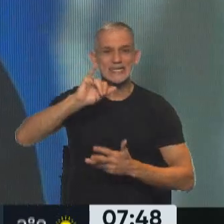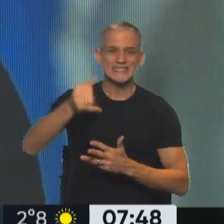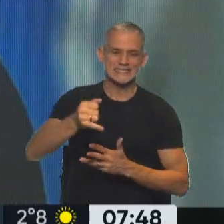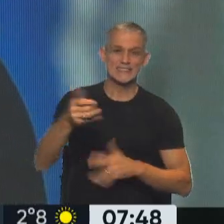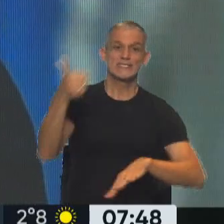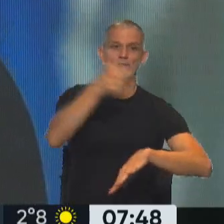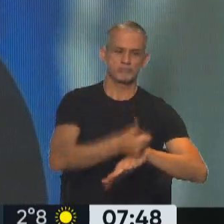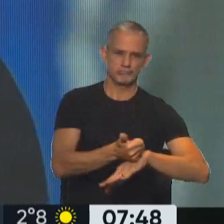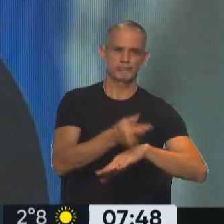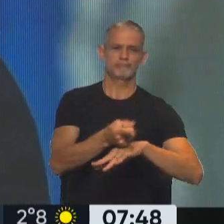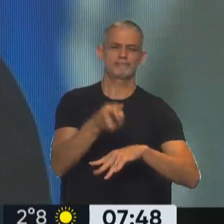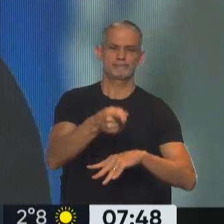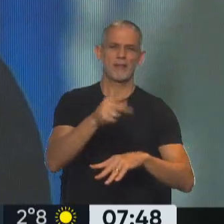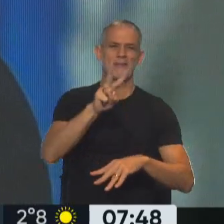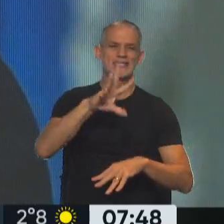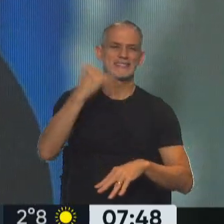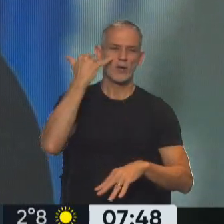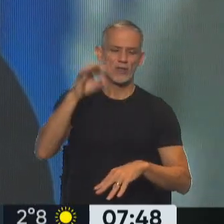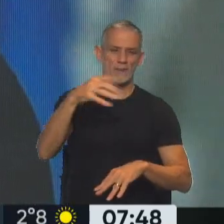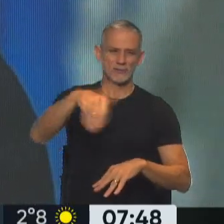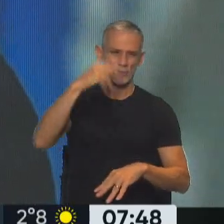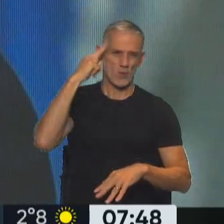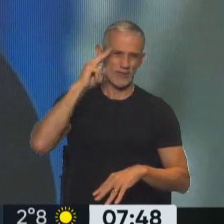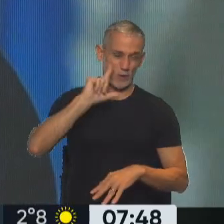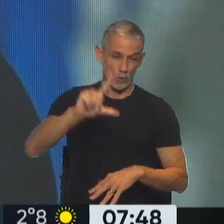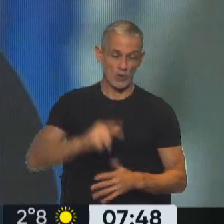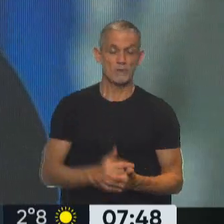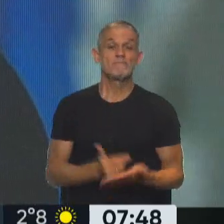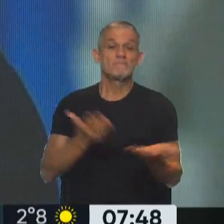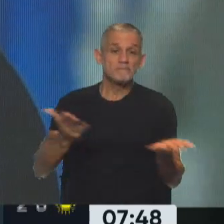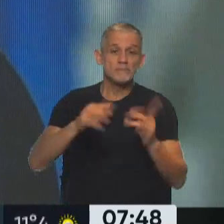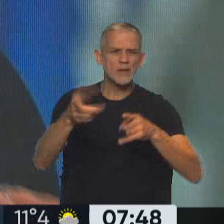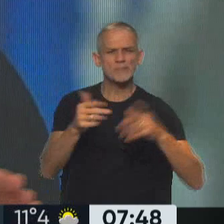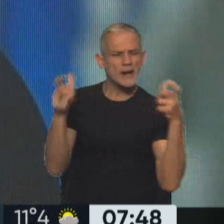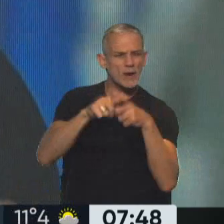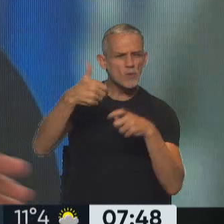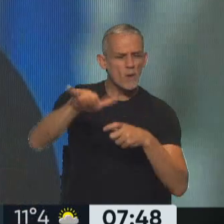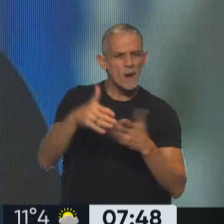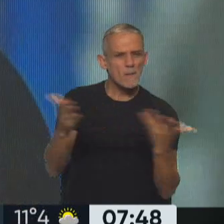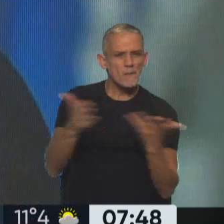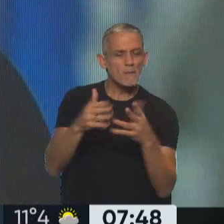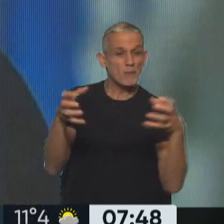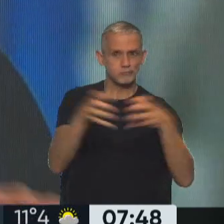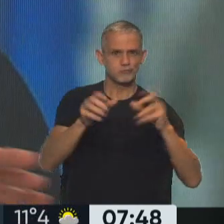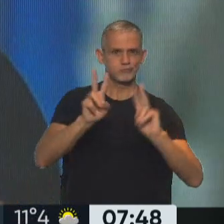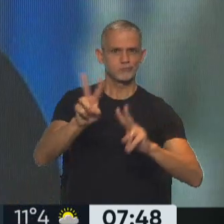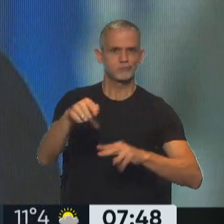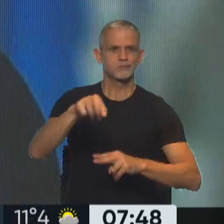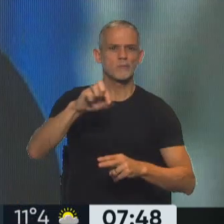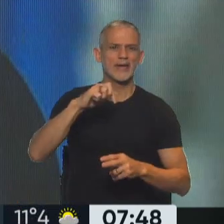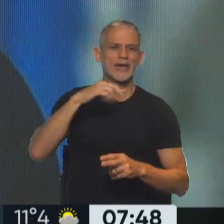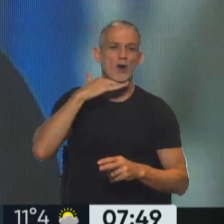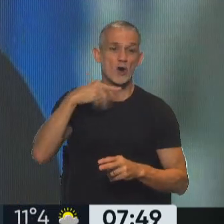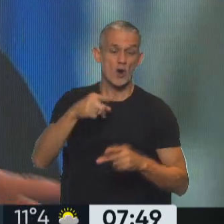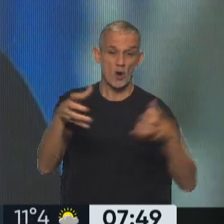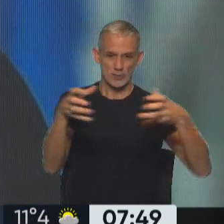esté presente en el acto en la avenida nueve de Julio tener en cuenta además la reunión de el partido justicialista el congreso